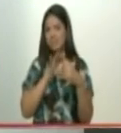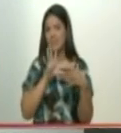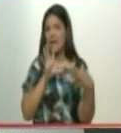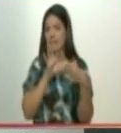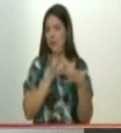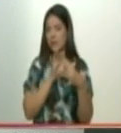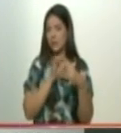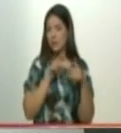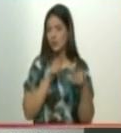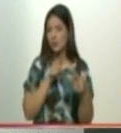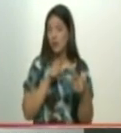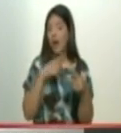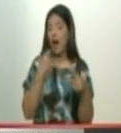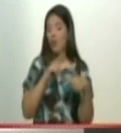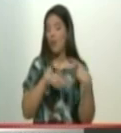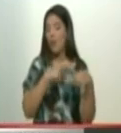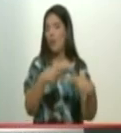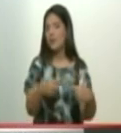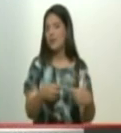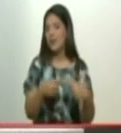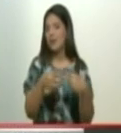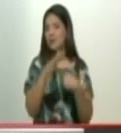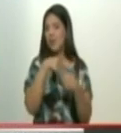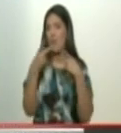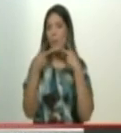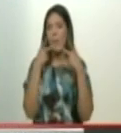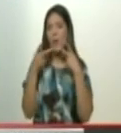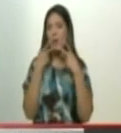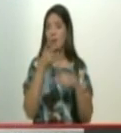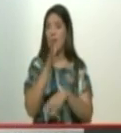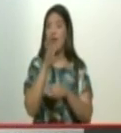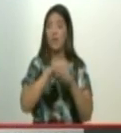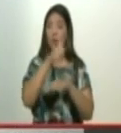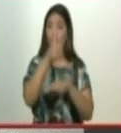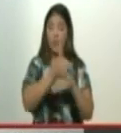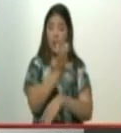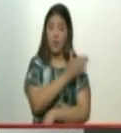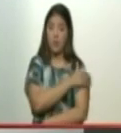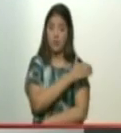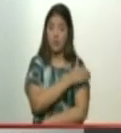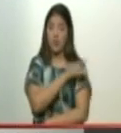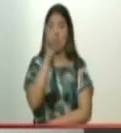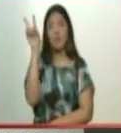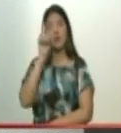vinculado y tiene un origen de factores políticos de la oposición venezolana.